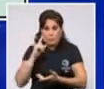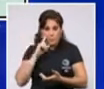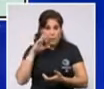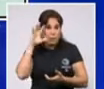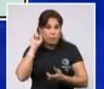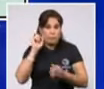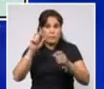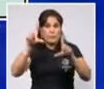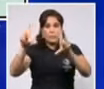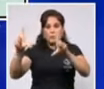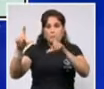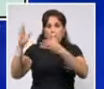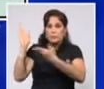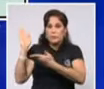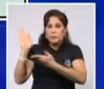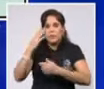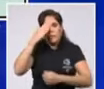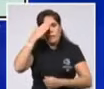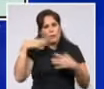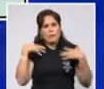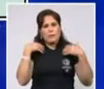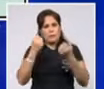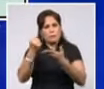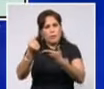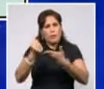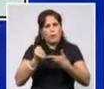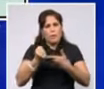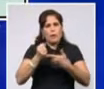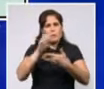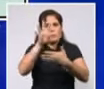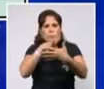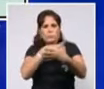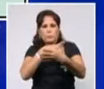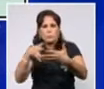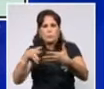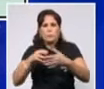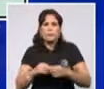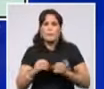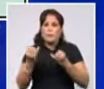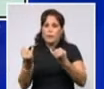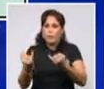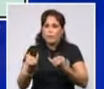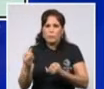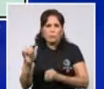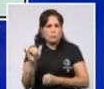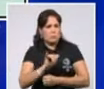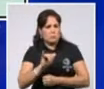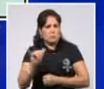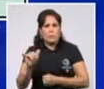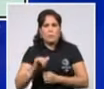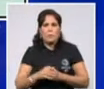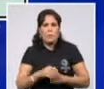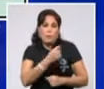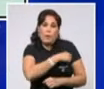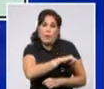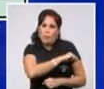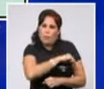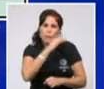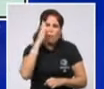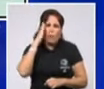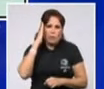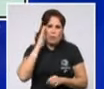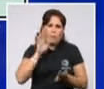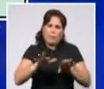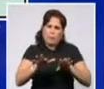ahí. Gracias, Lilian, por la gráfica y por la información que le has podido brindar a nuestra